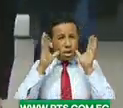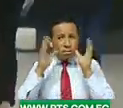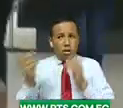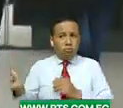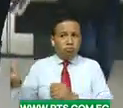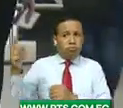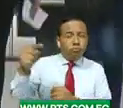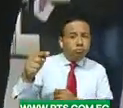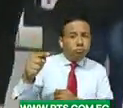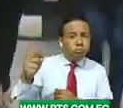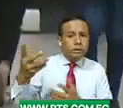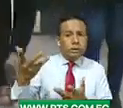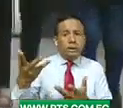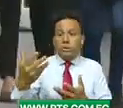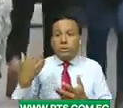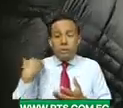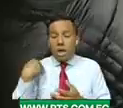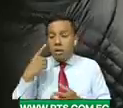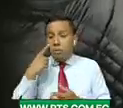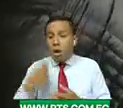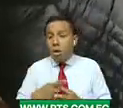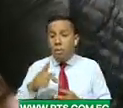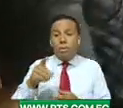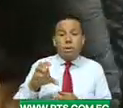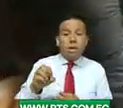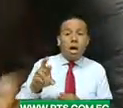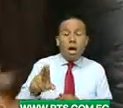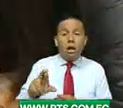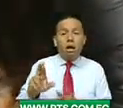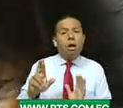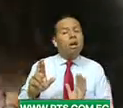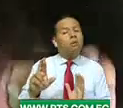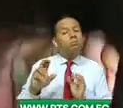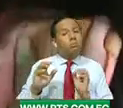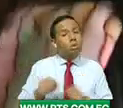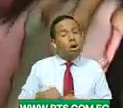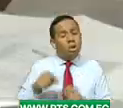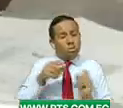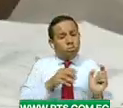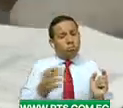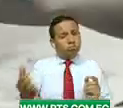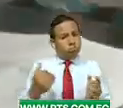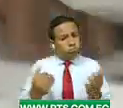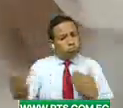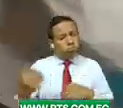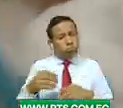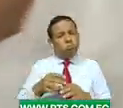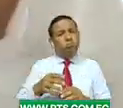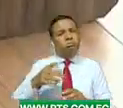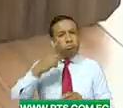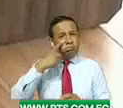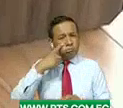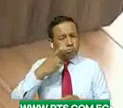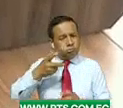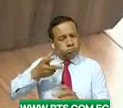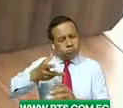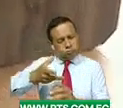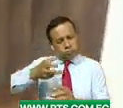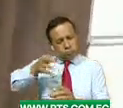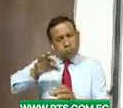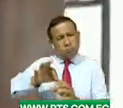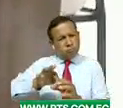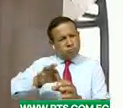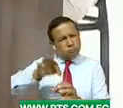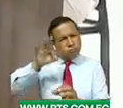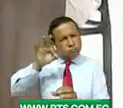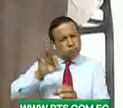su respectiva prueba PCR, igual serán sometidos a un análisis de tipo antígeno para descartar la presencia